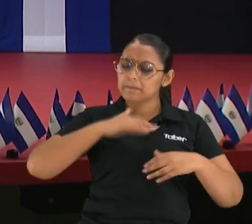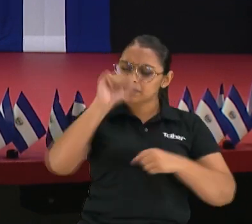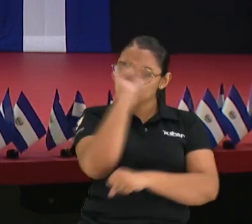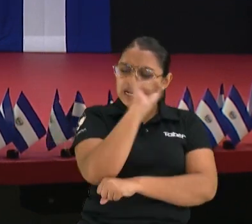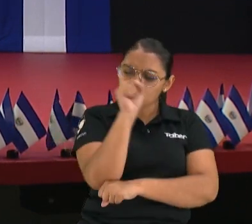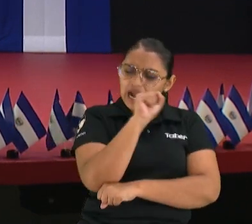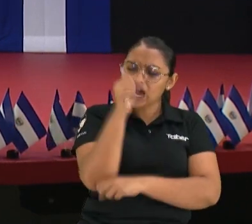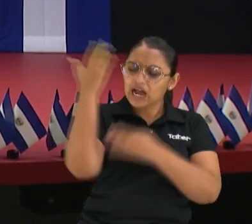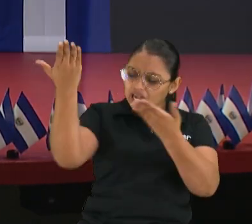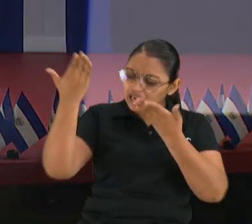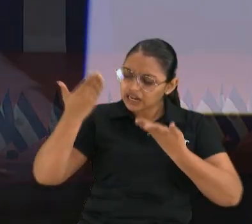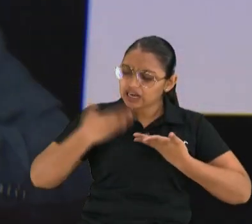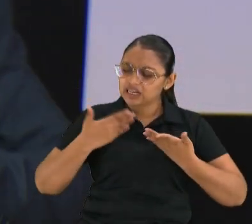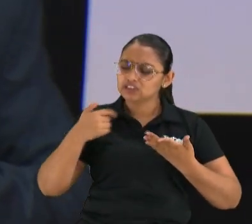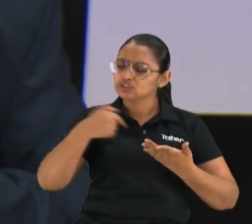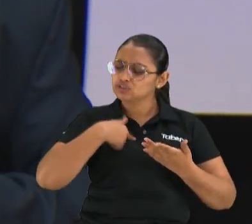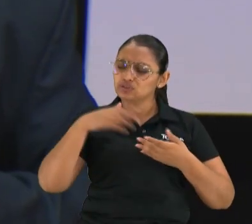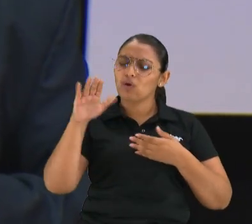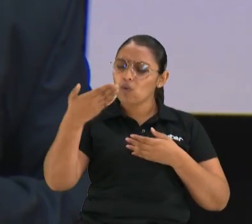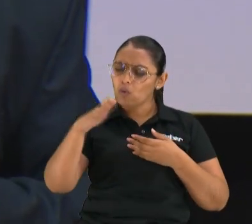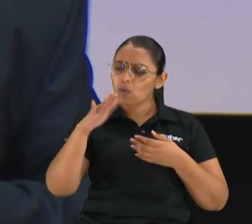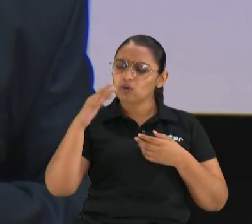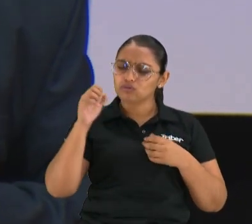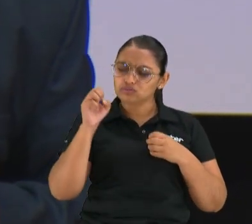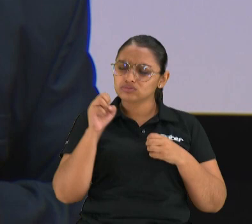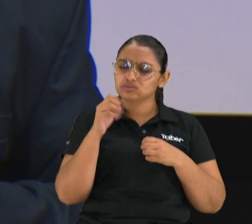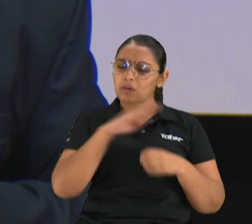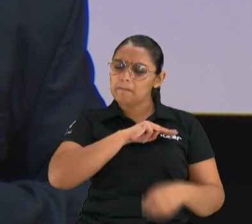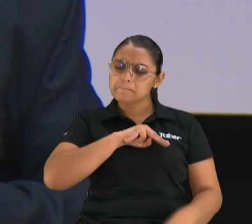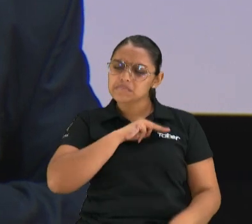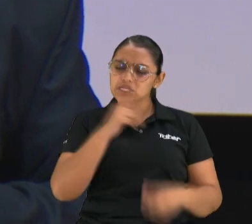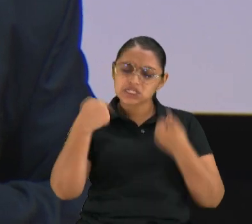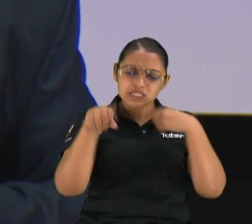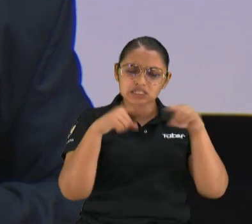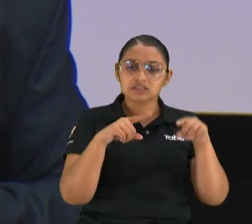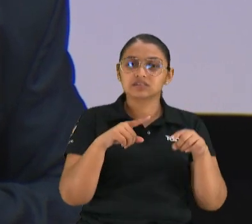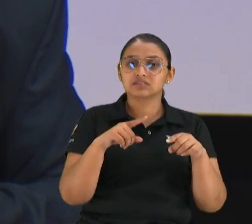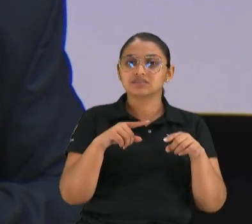el día que Dios te bendiga nunca lo has puesto al Servicio al Ministerio de Dios